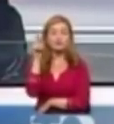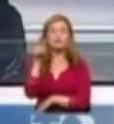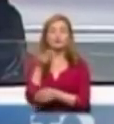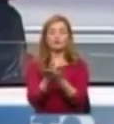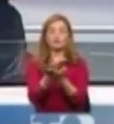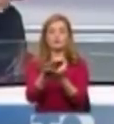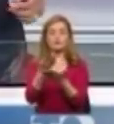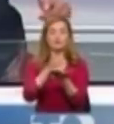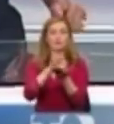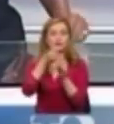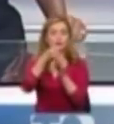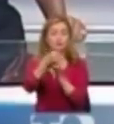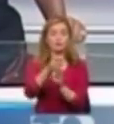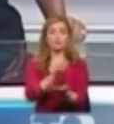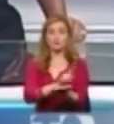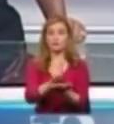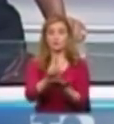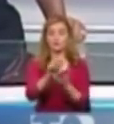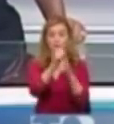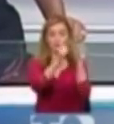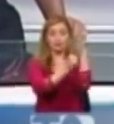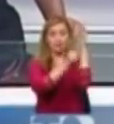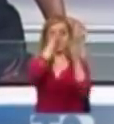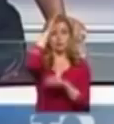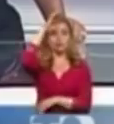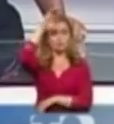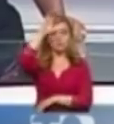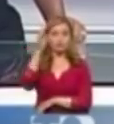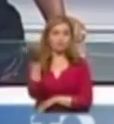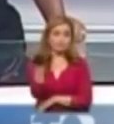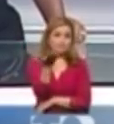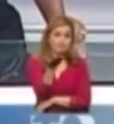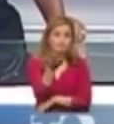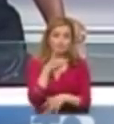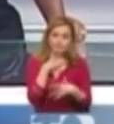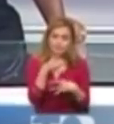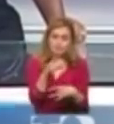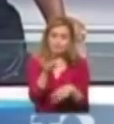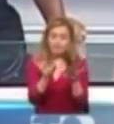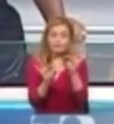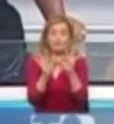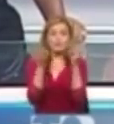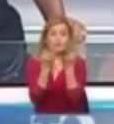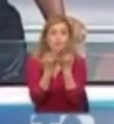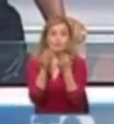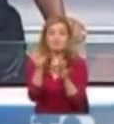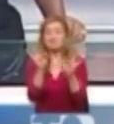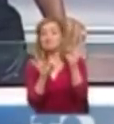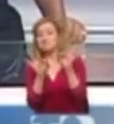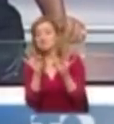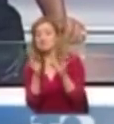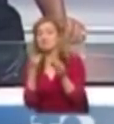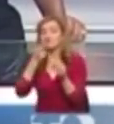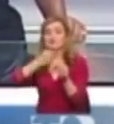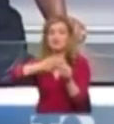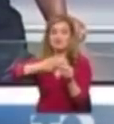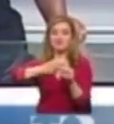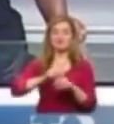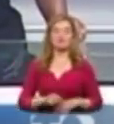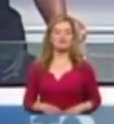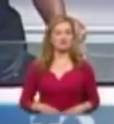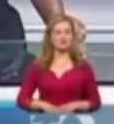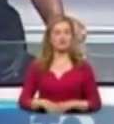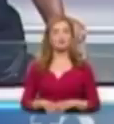hemos recopilado en nuestra agenda cultural. Con estas alternativas, para todos los gustos, usted y su familia podrán romper la rutina y escapar